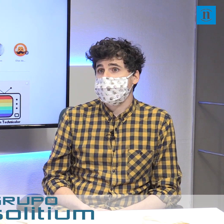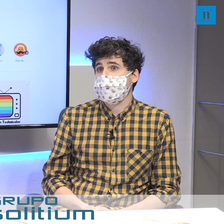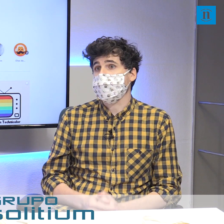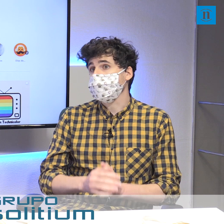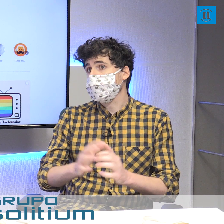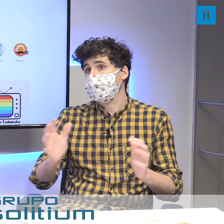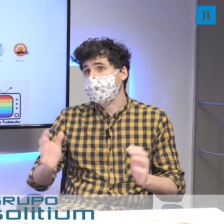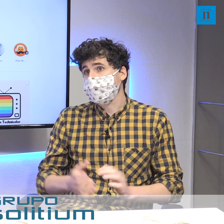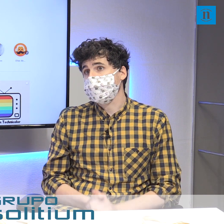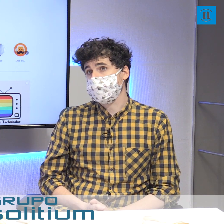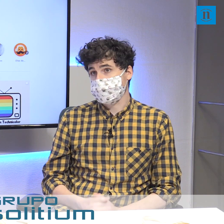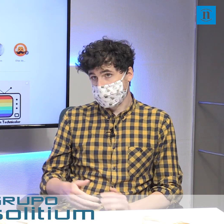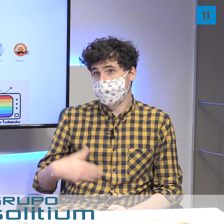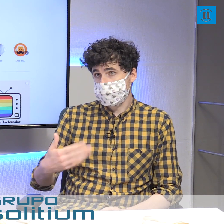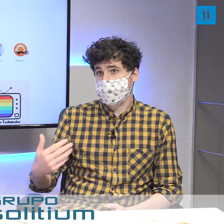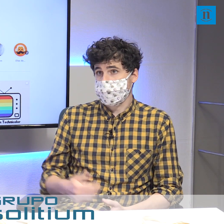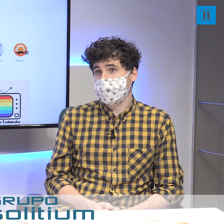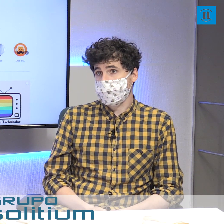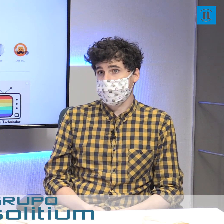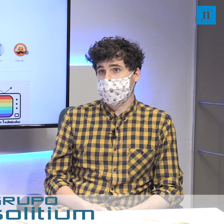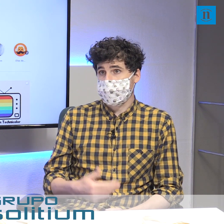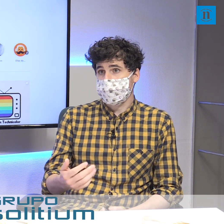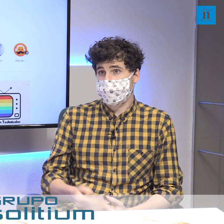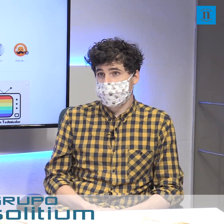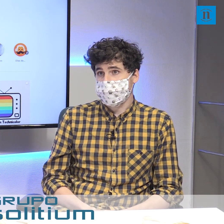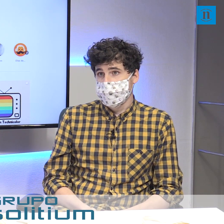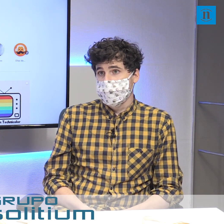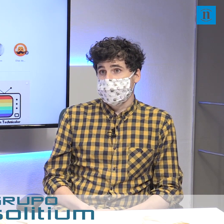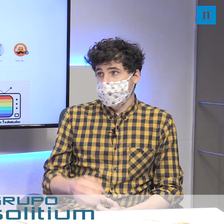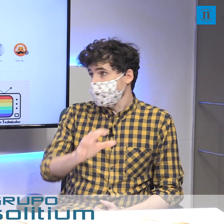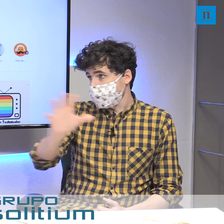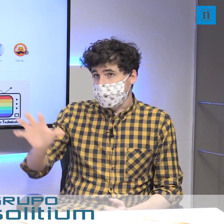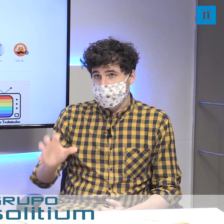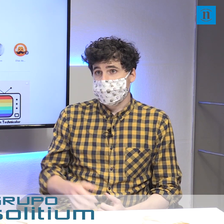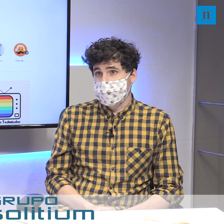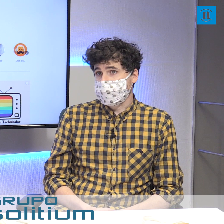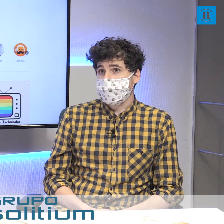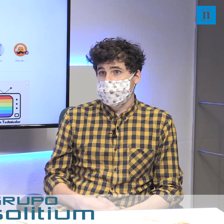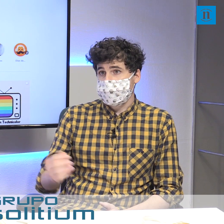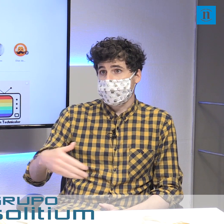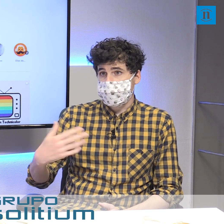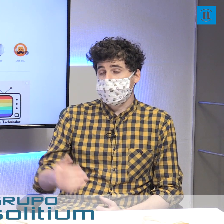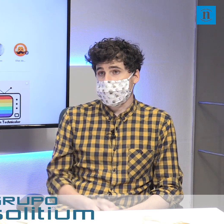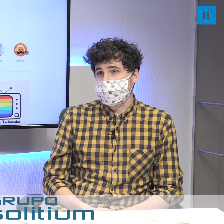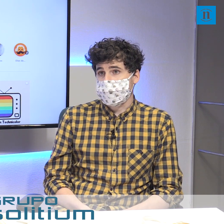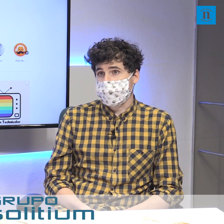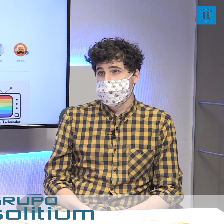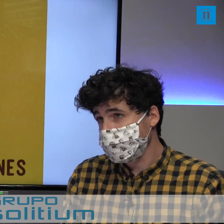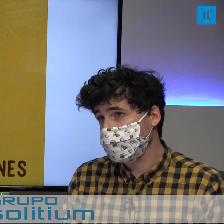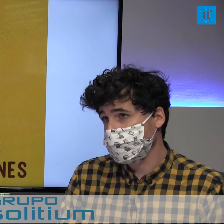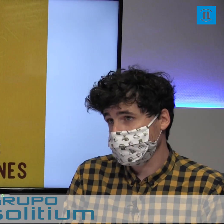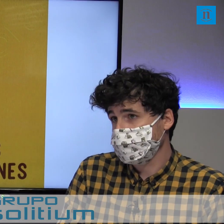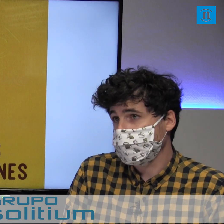la bolsa etcétera alguna cuenta que igual tienen más repercusión de lo habitual ha compartido llega mucha más gente y a raíz de ahí pues se ha empezado a notar